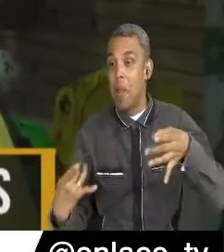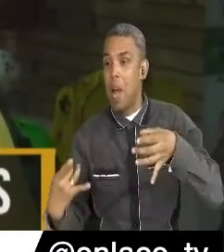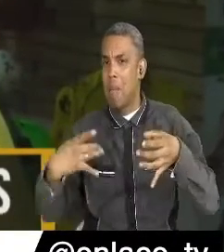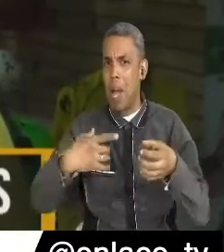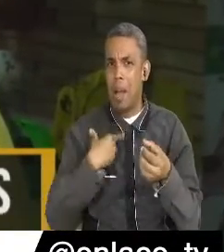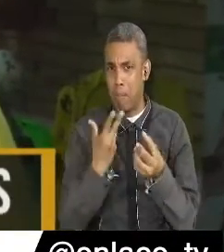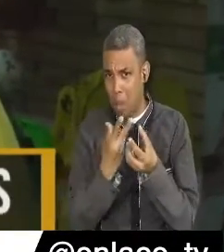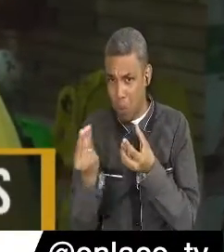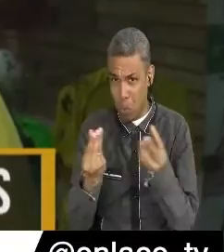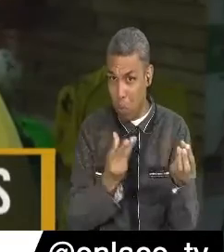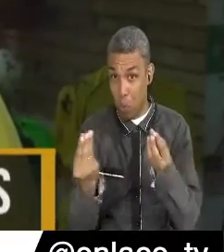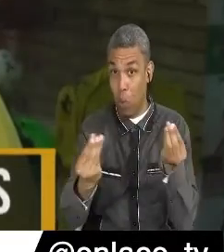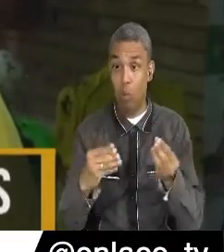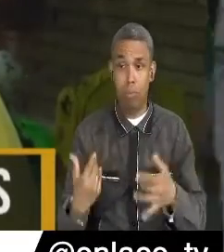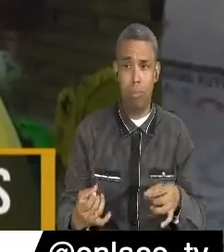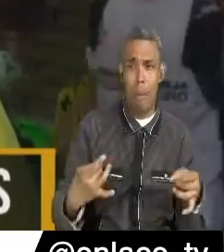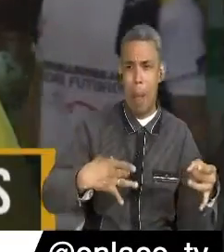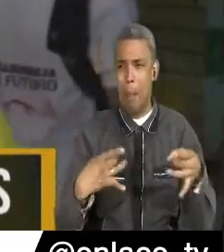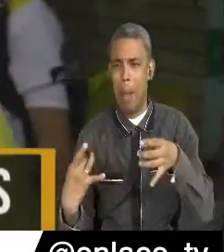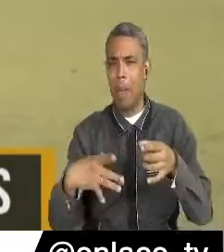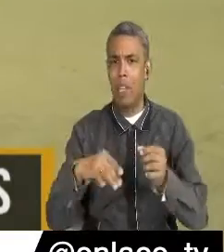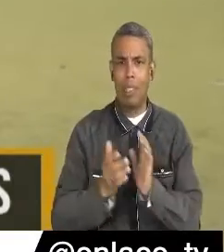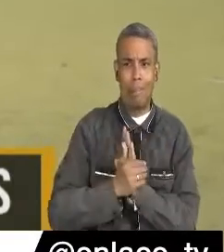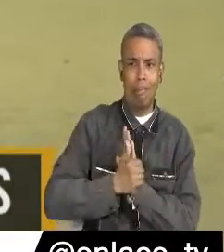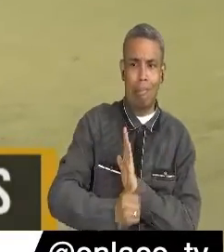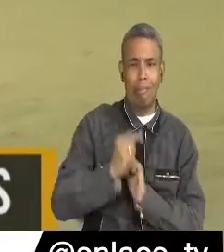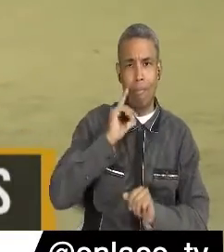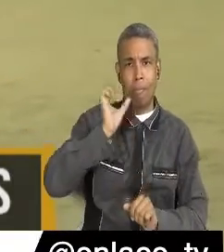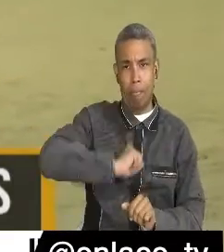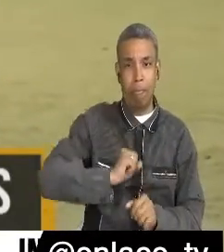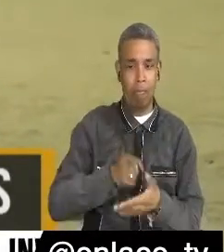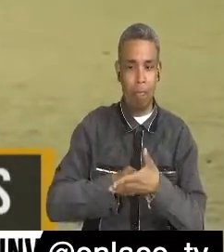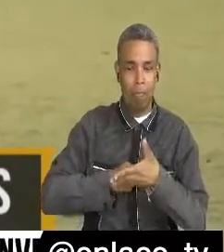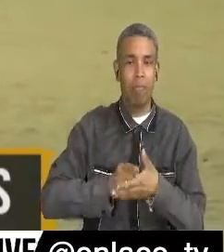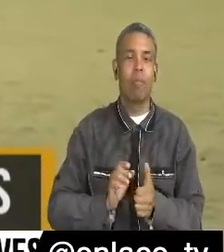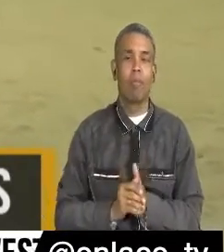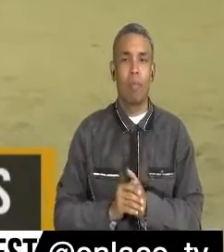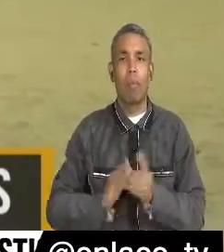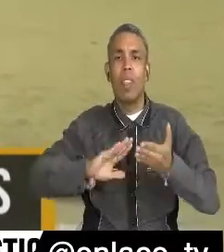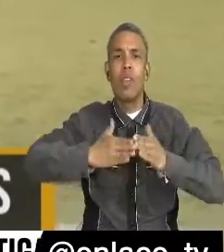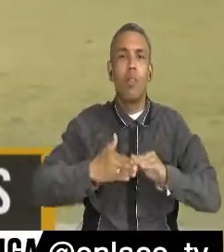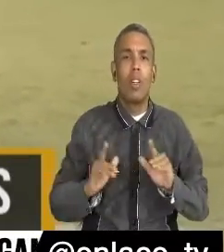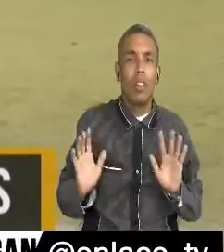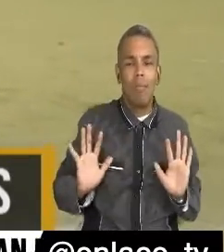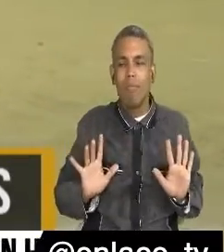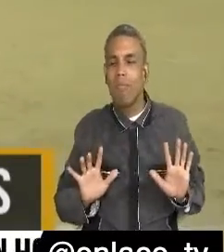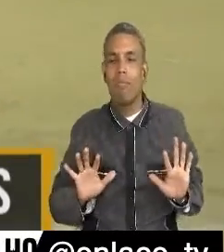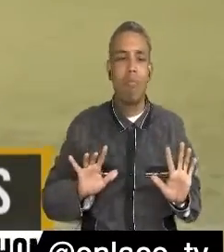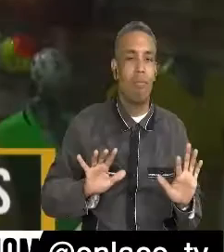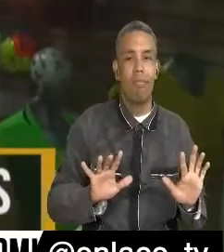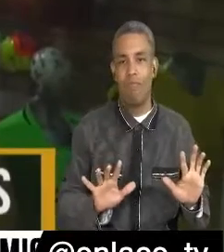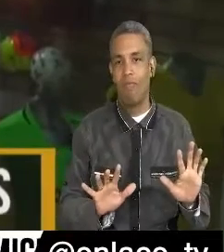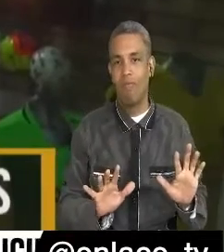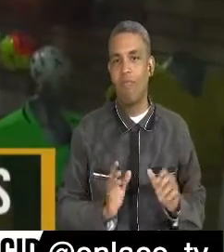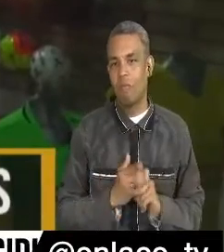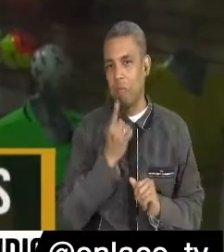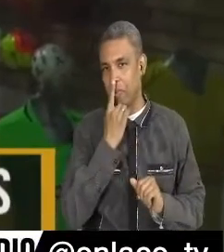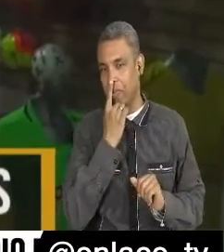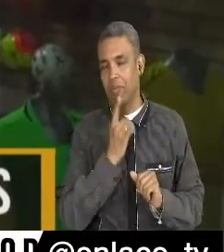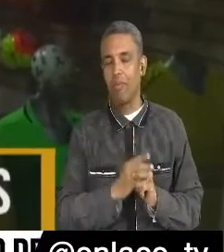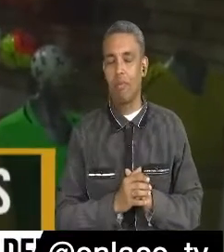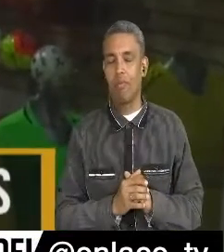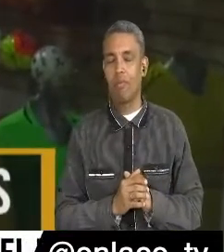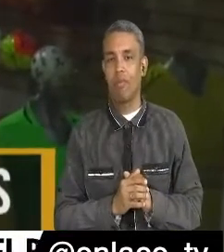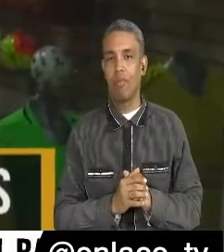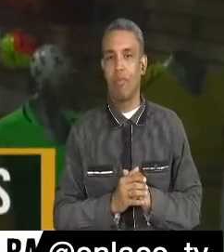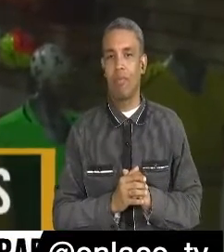torneo apenas empezó, ya se ve el nivel de esos equipos. También los ciudadanos han asistido de manera pasiva a apoyar los partidos. A pesar de que